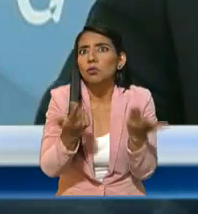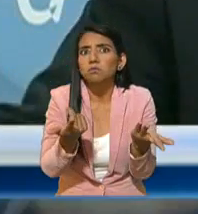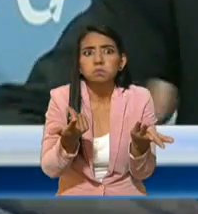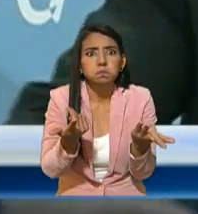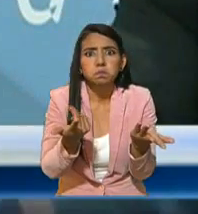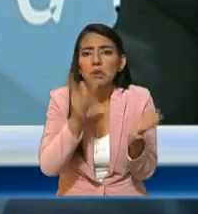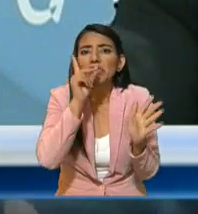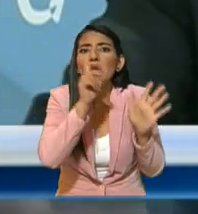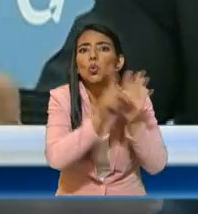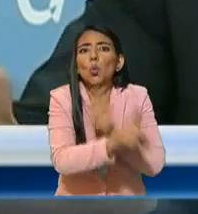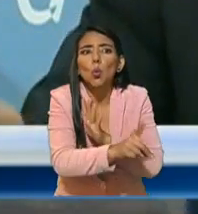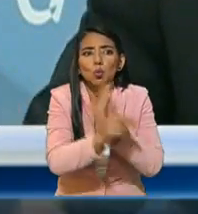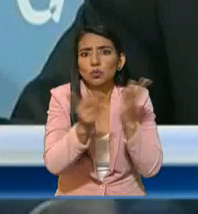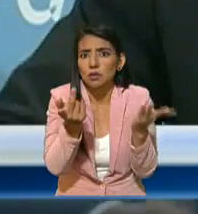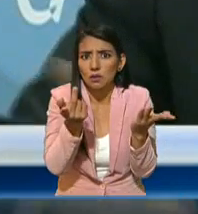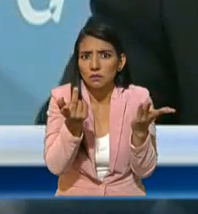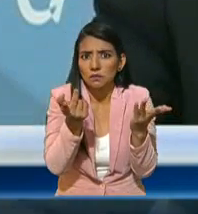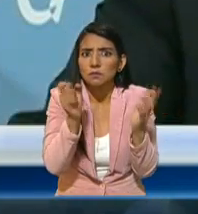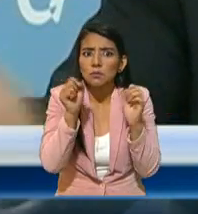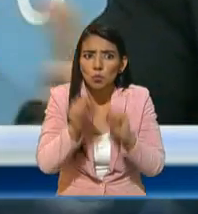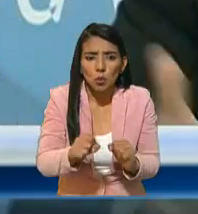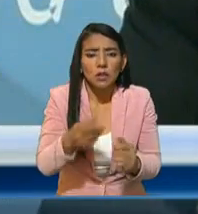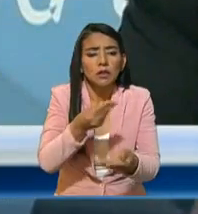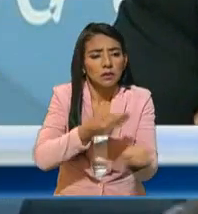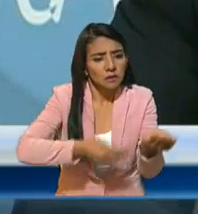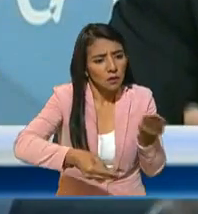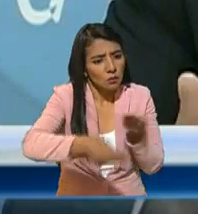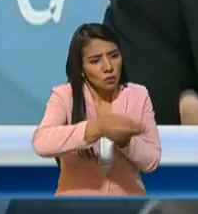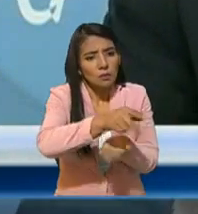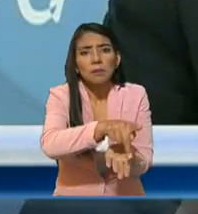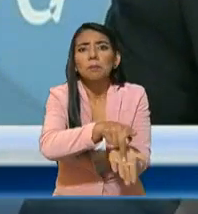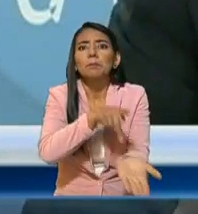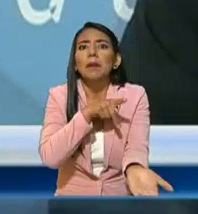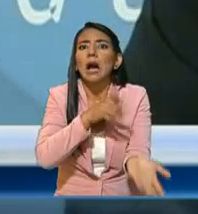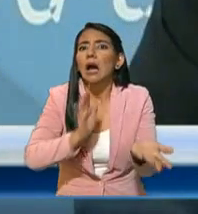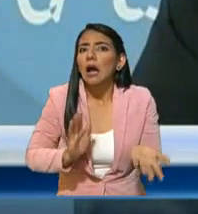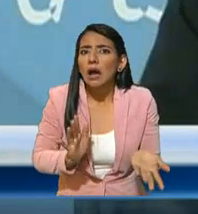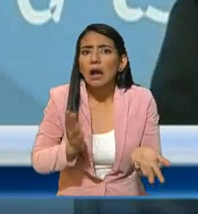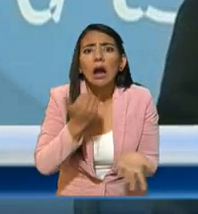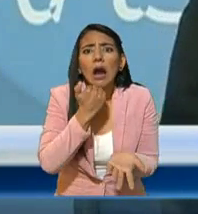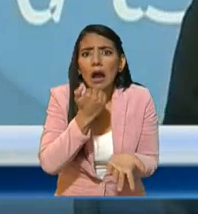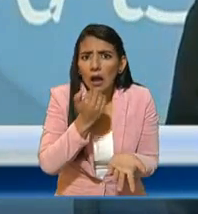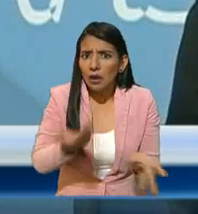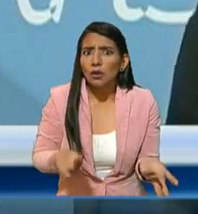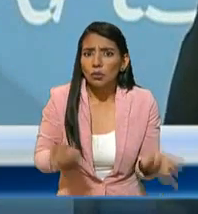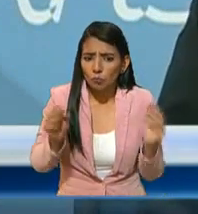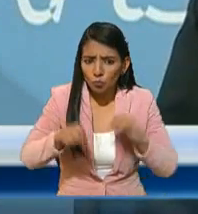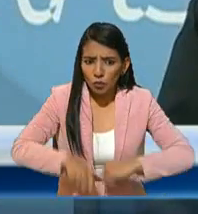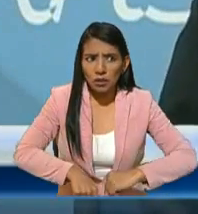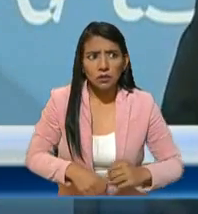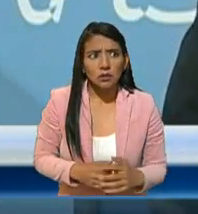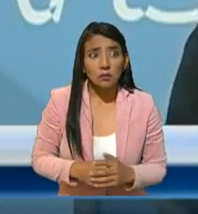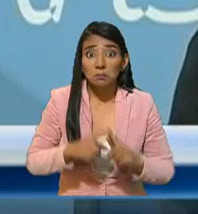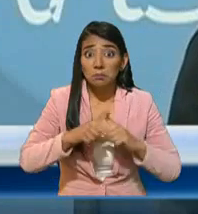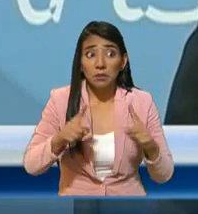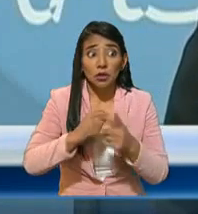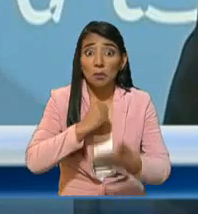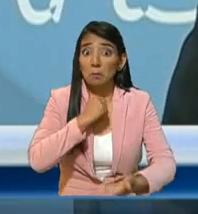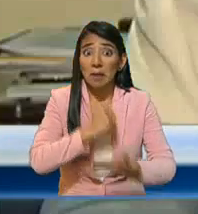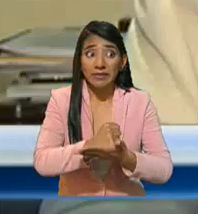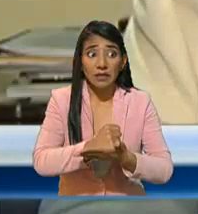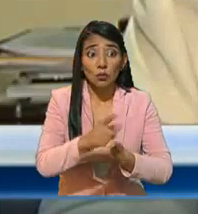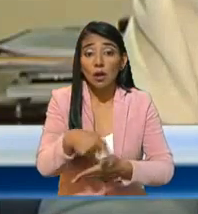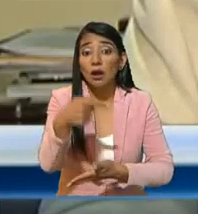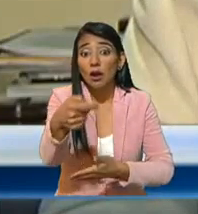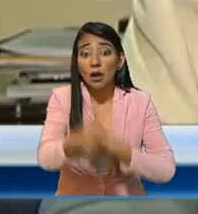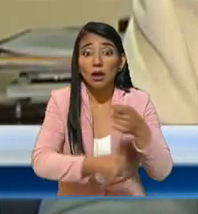creer pertinente para hacer la recuperación de valores que un padre de familia adeuda. Podría negarle la matrícula en el año